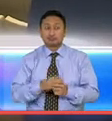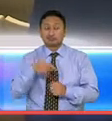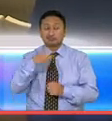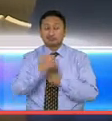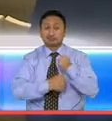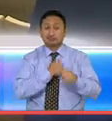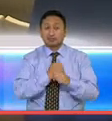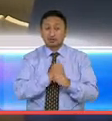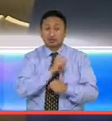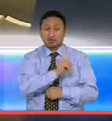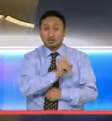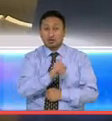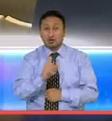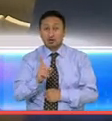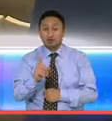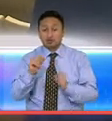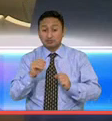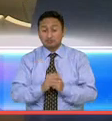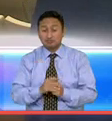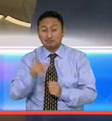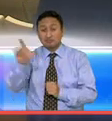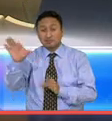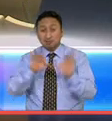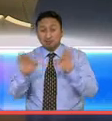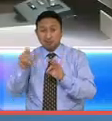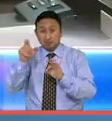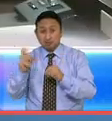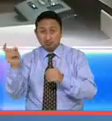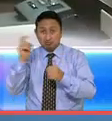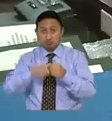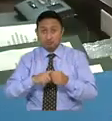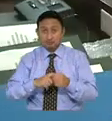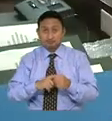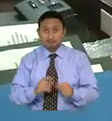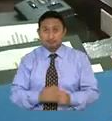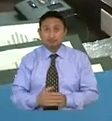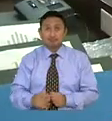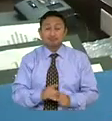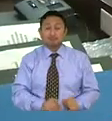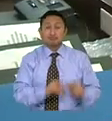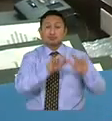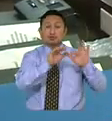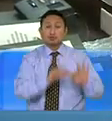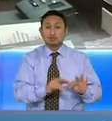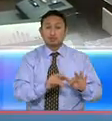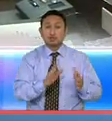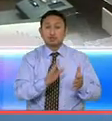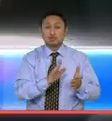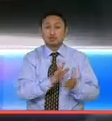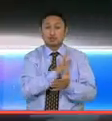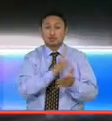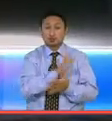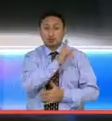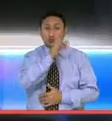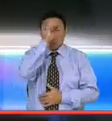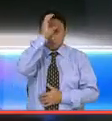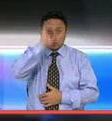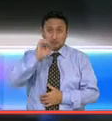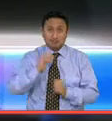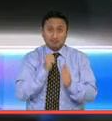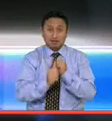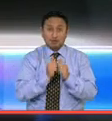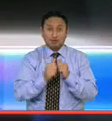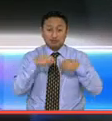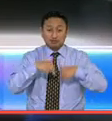de cada institución educativa, les ubica a los postulantes. Desde la Secretaría de Educación, Recreación y Deporte explicaron que, para garantizar